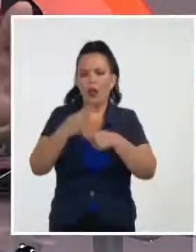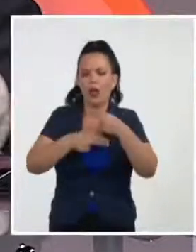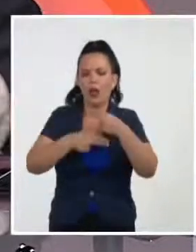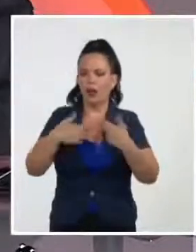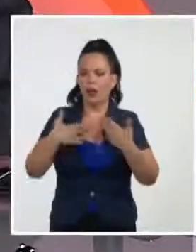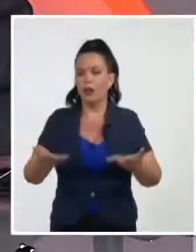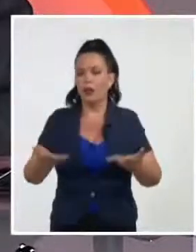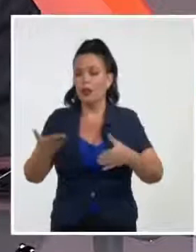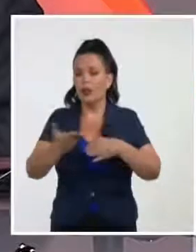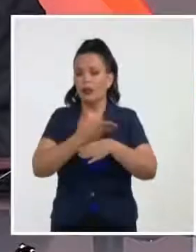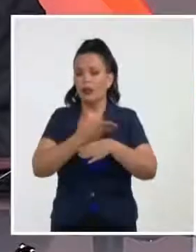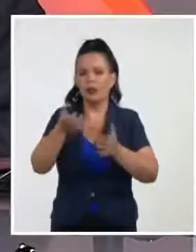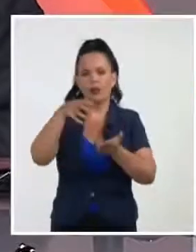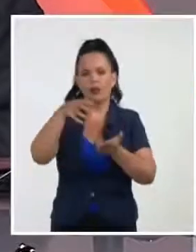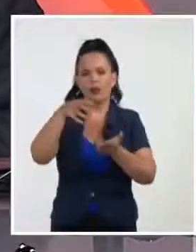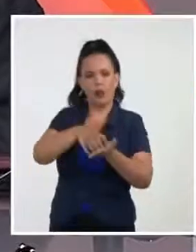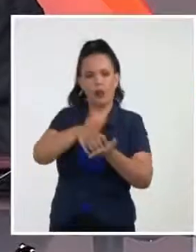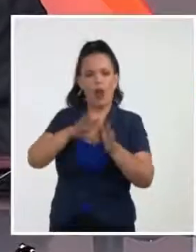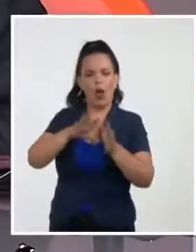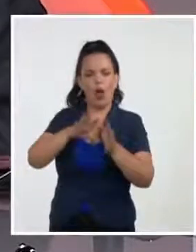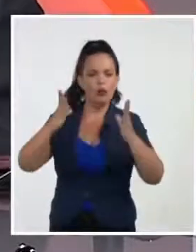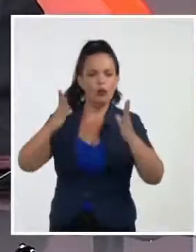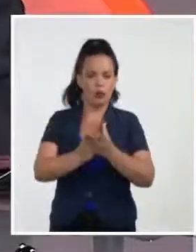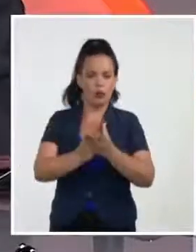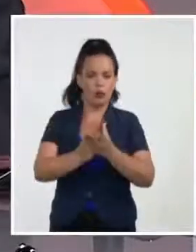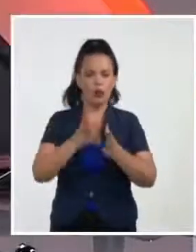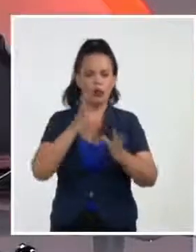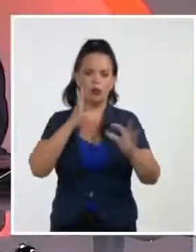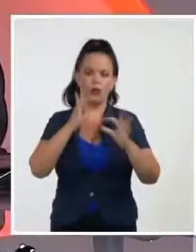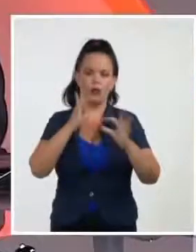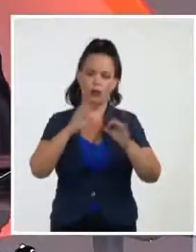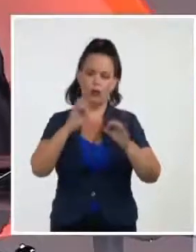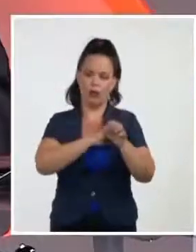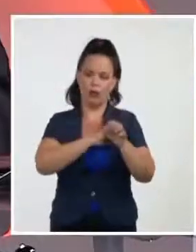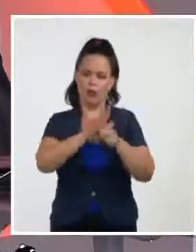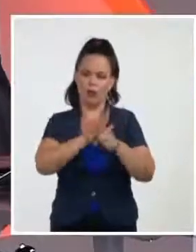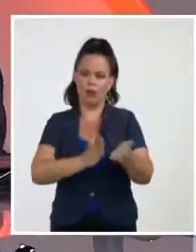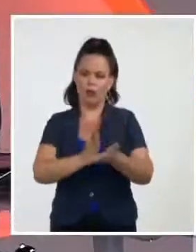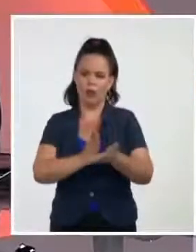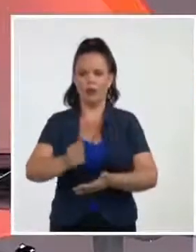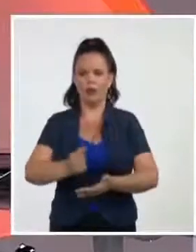sentidos frente a esta enfermedad. Así que los invito a que nos sigan acompañando en nuestra mesa redonda.